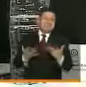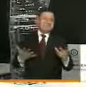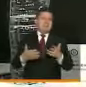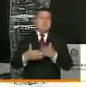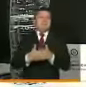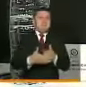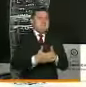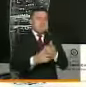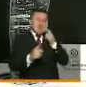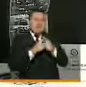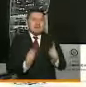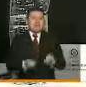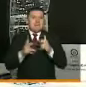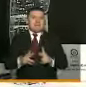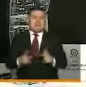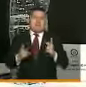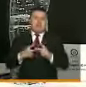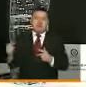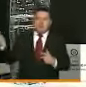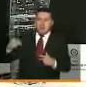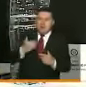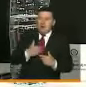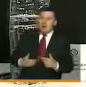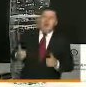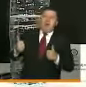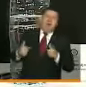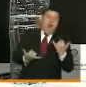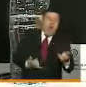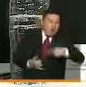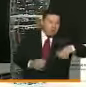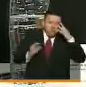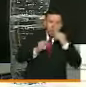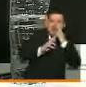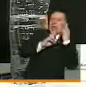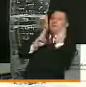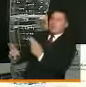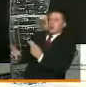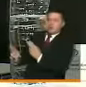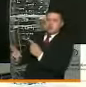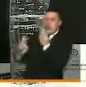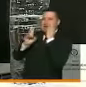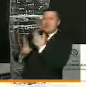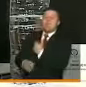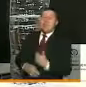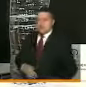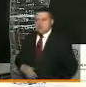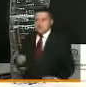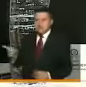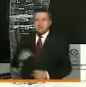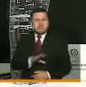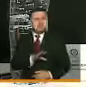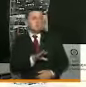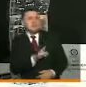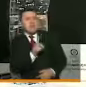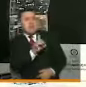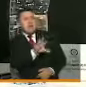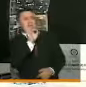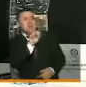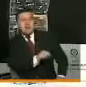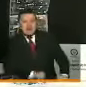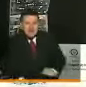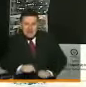obstáculos para salvar vidas estaba siendo reconocido querían decirle a usted que haber escogido a una persona de